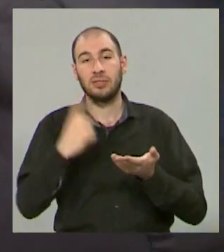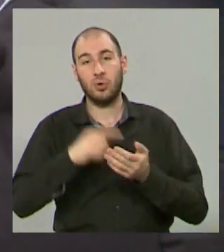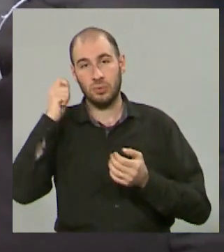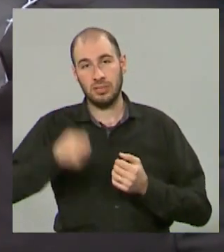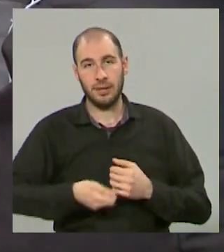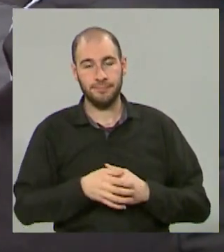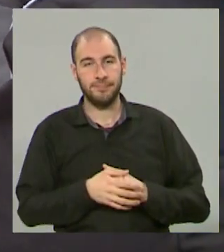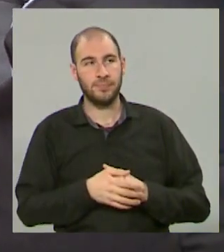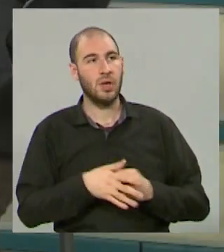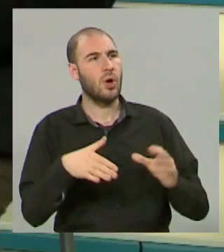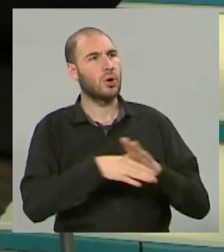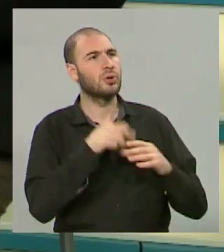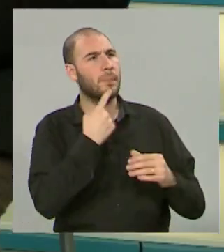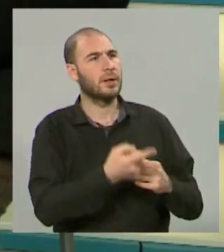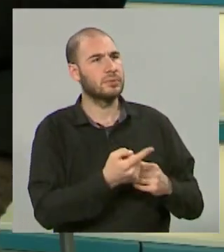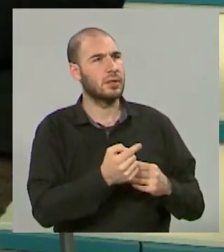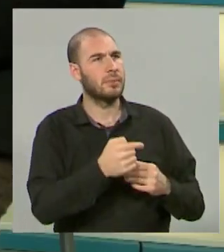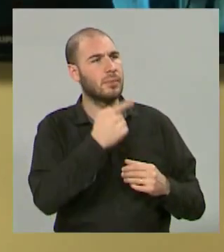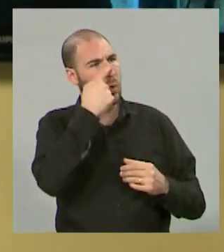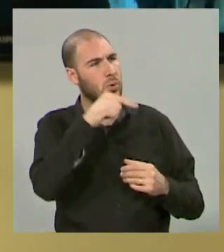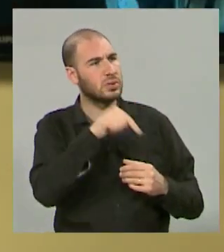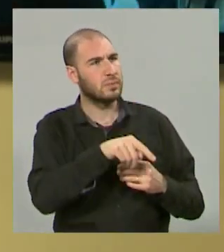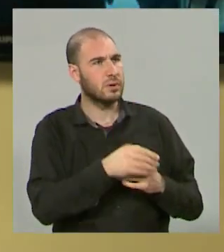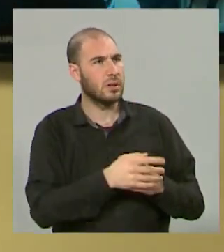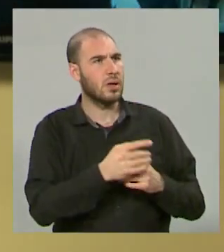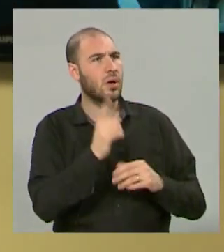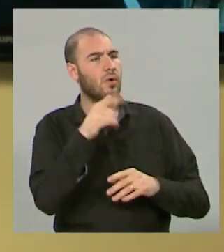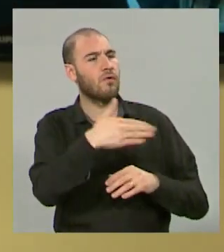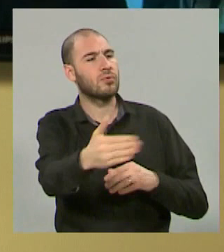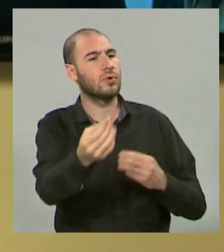judicial. Justo eso te iba a preguntar como última pregunta, ¿cuál es el